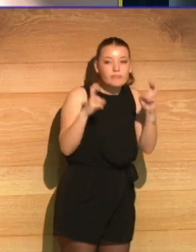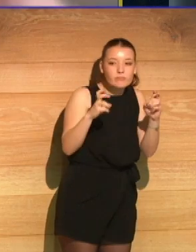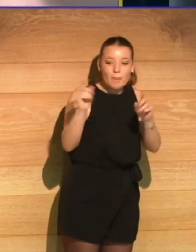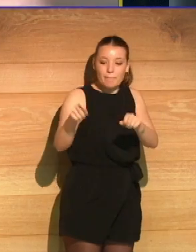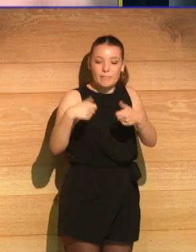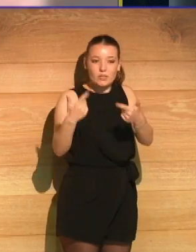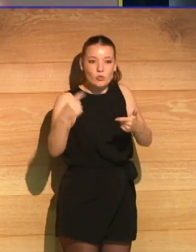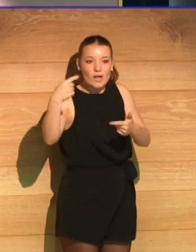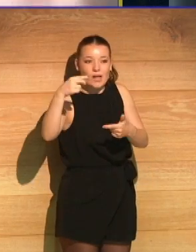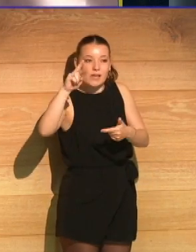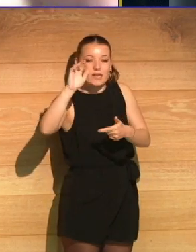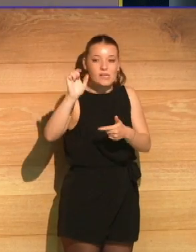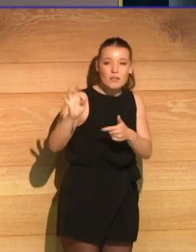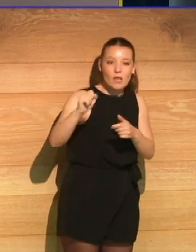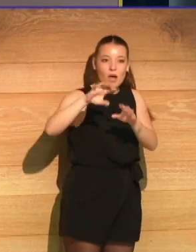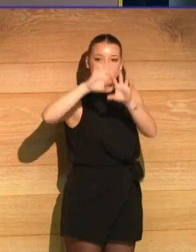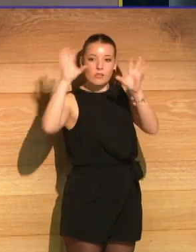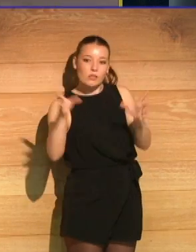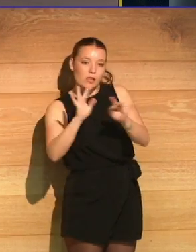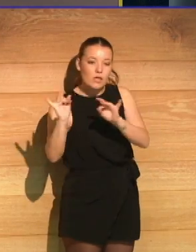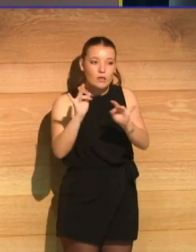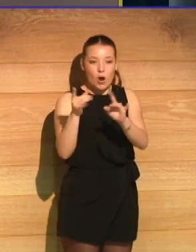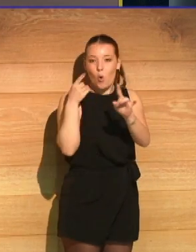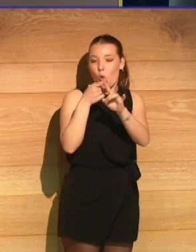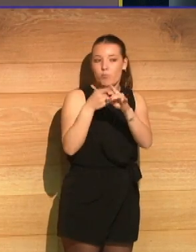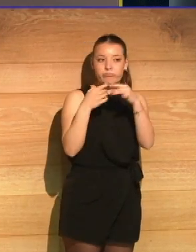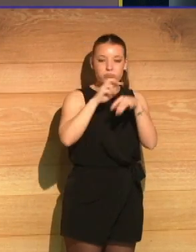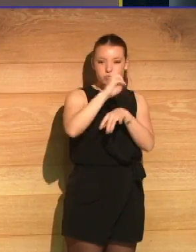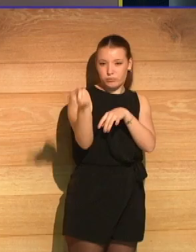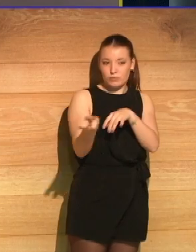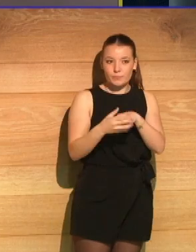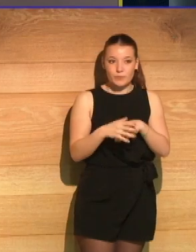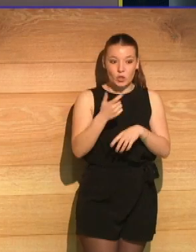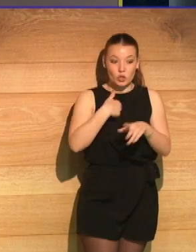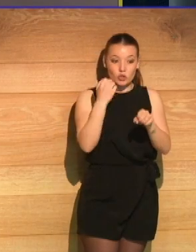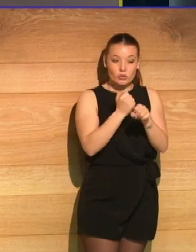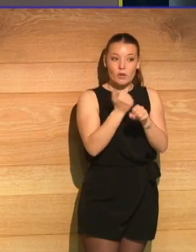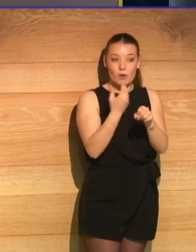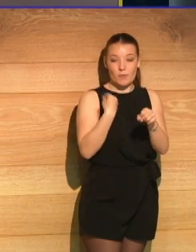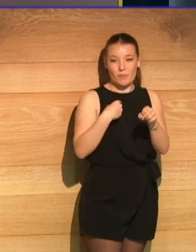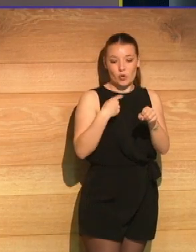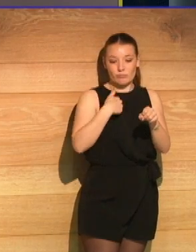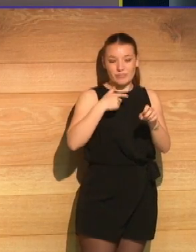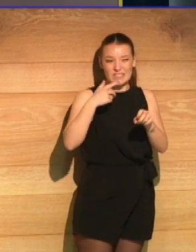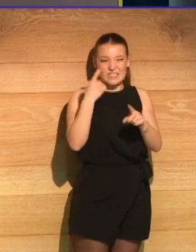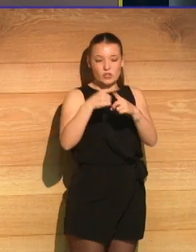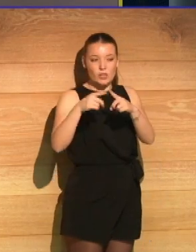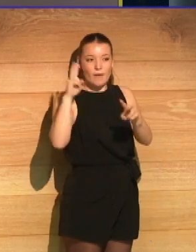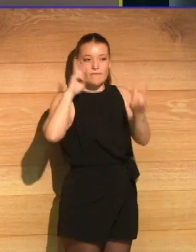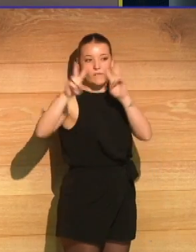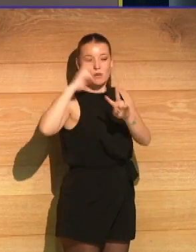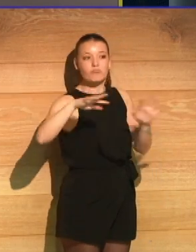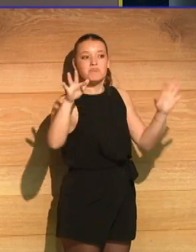Greta, de la tierra, de toda una cosa. Porque yo trabajo mucho con visual, las cosas